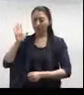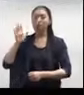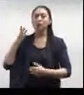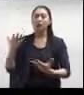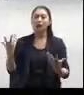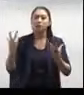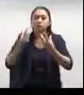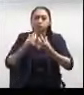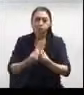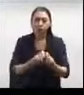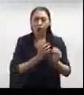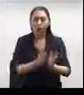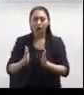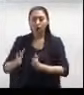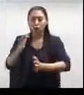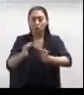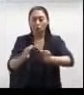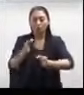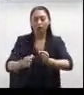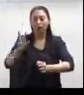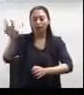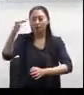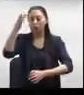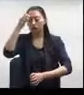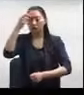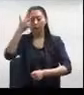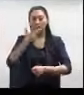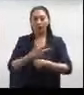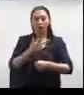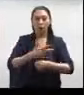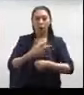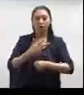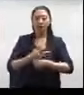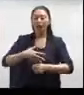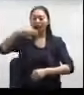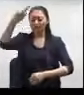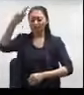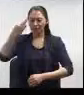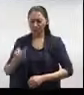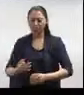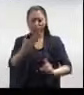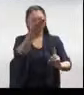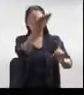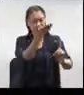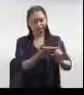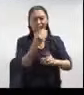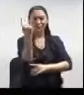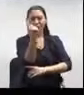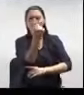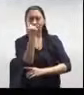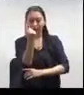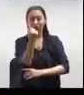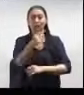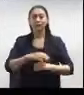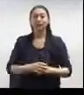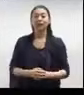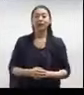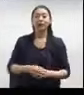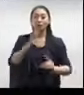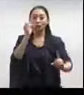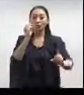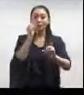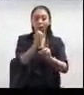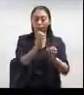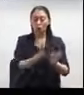consolidar la organización jurídica y política de Guatemala, afirmando la primacía de la persona humana como sujeto y fin del